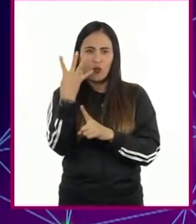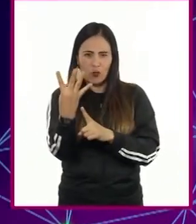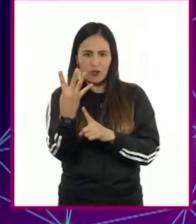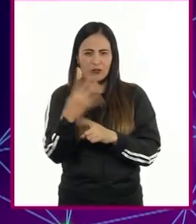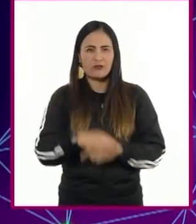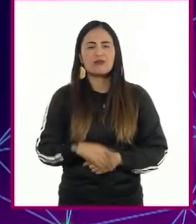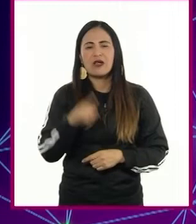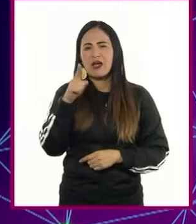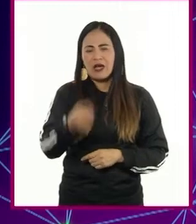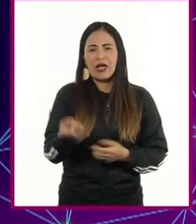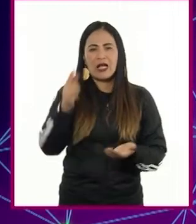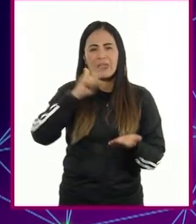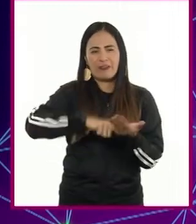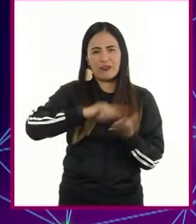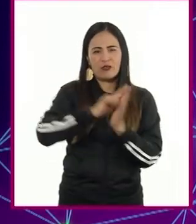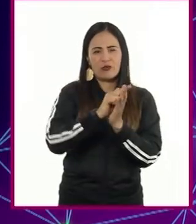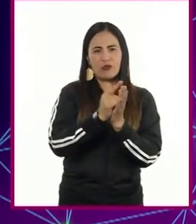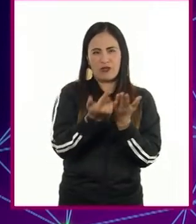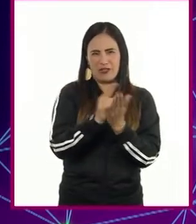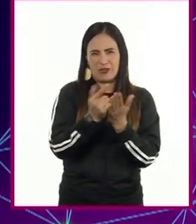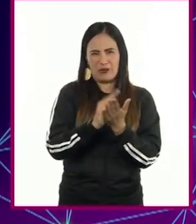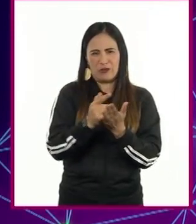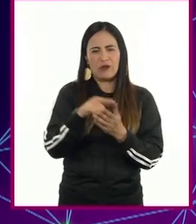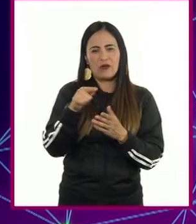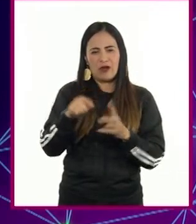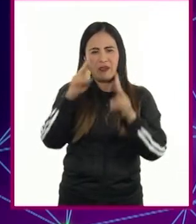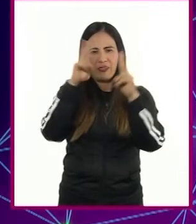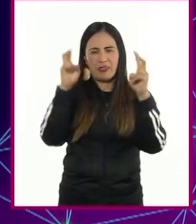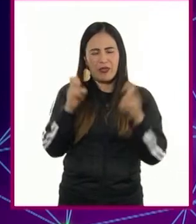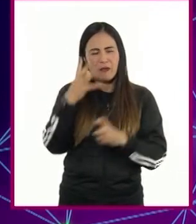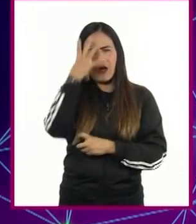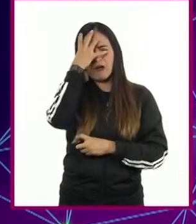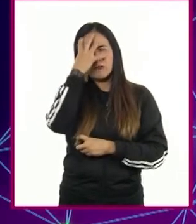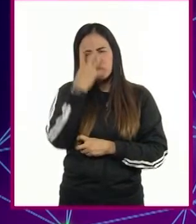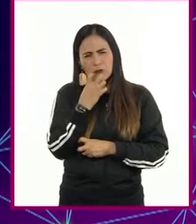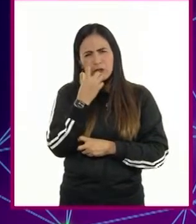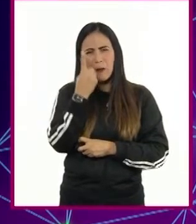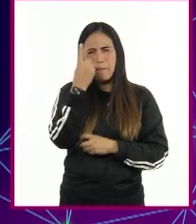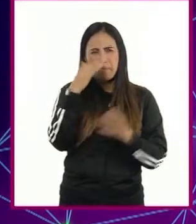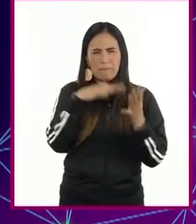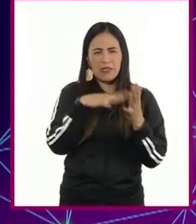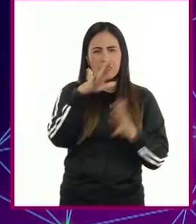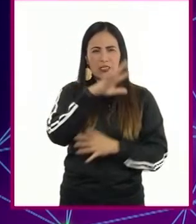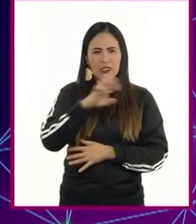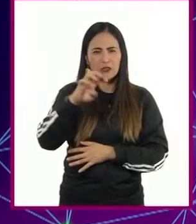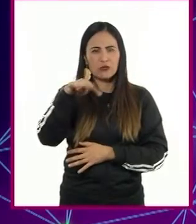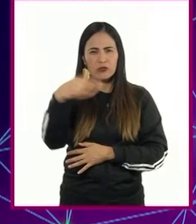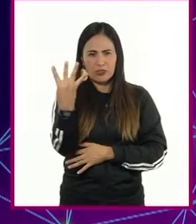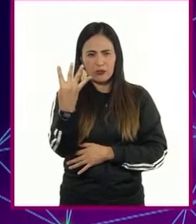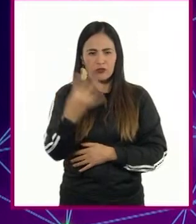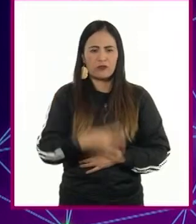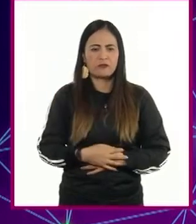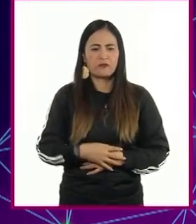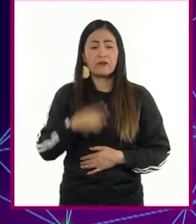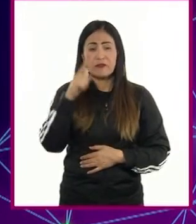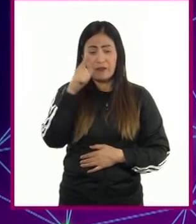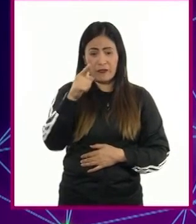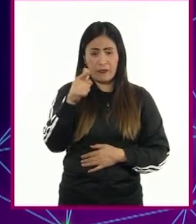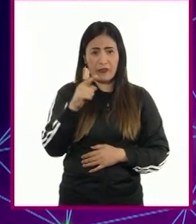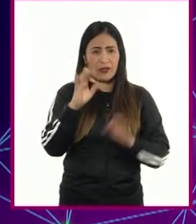aparece en la obra de Alberto Durero, Melancolía, de 1514, en el que dicho cuadrado